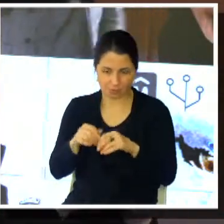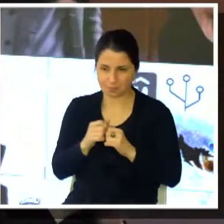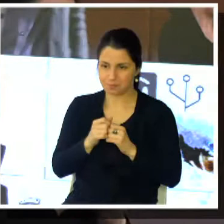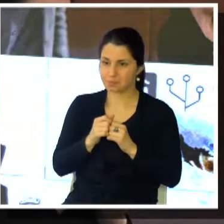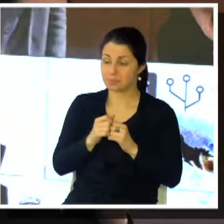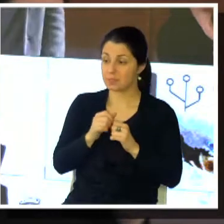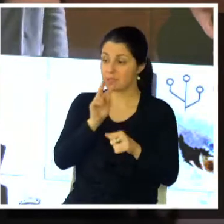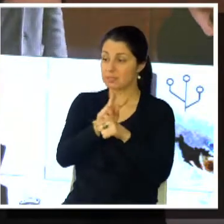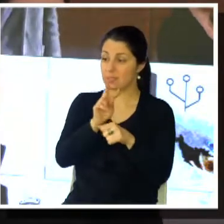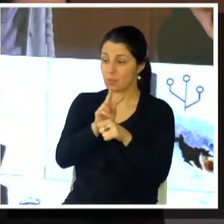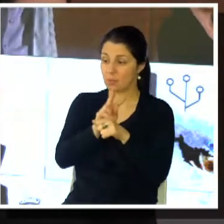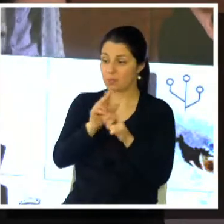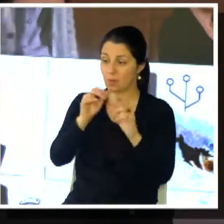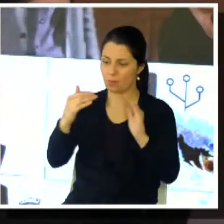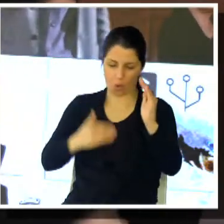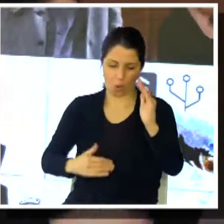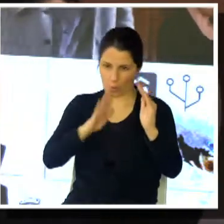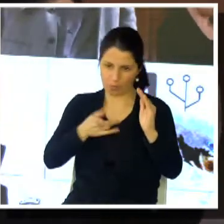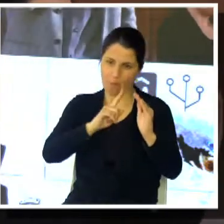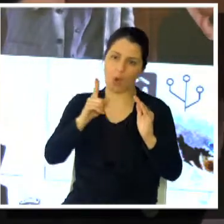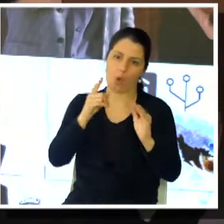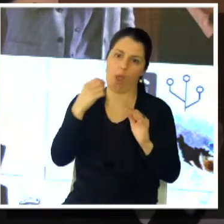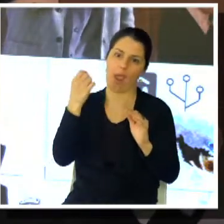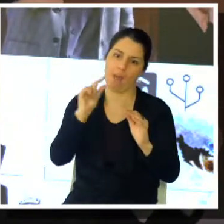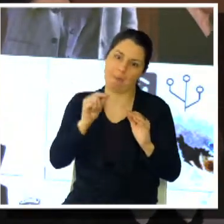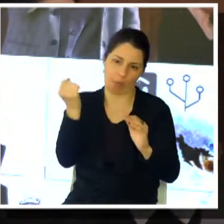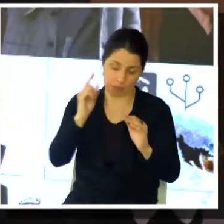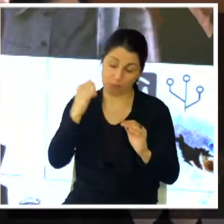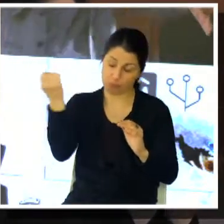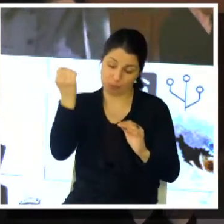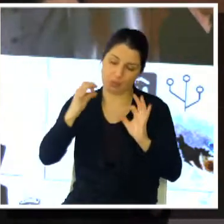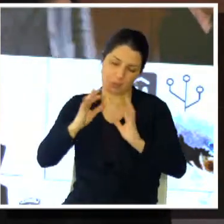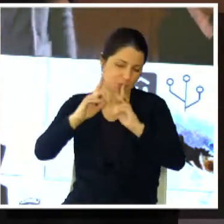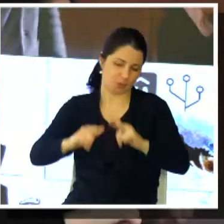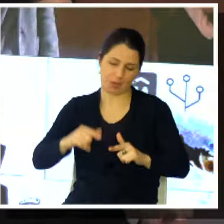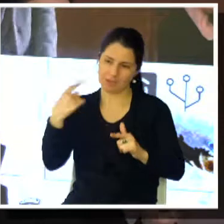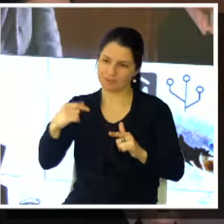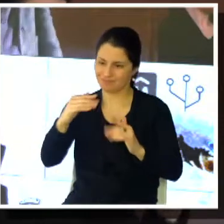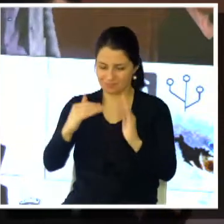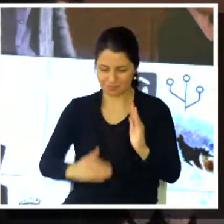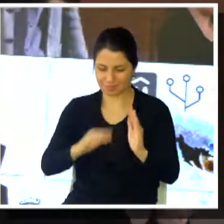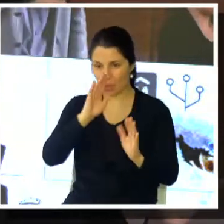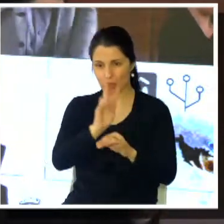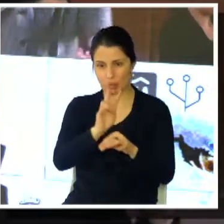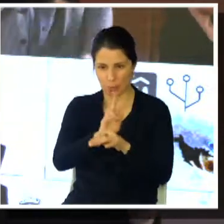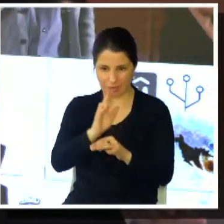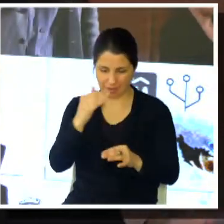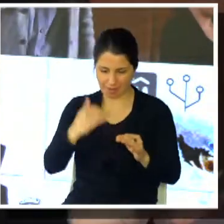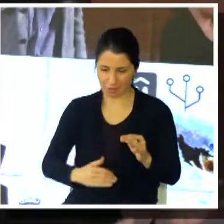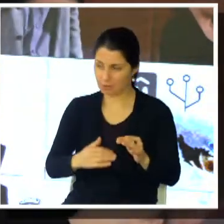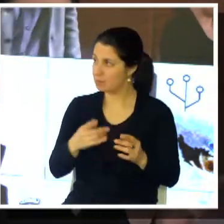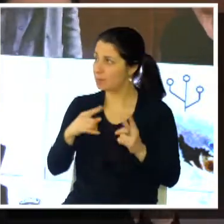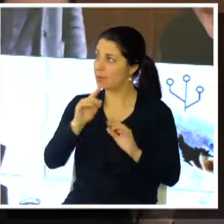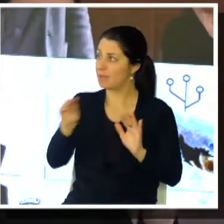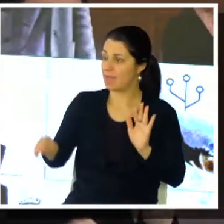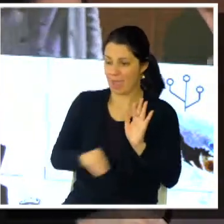La seguridad obviamente que está allá abajo, pero no es lo menos importante. La puse porque andaba María Eugenia por ahí mirándome feo, entonces tuve que agregarla ahí,